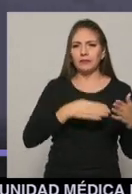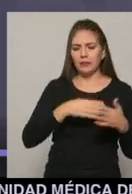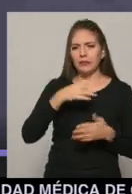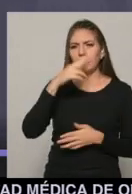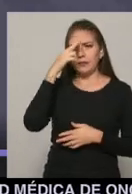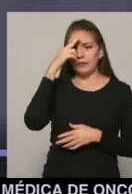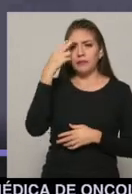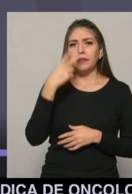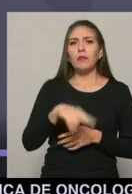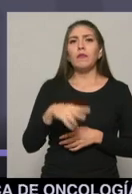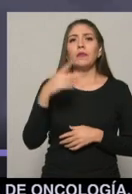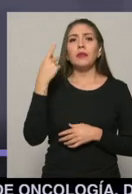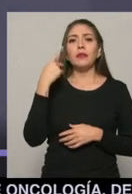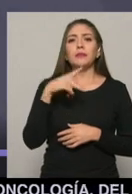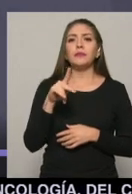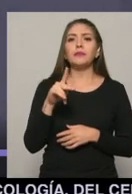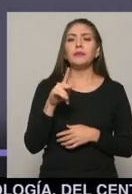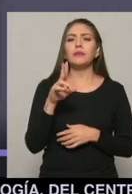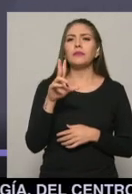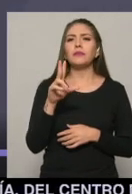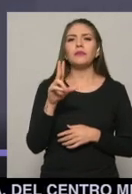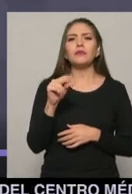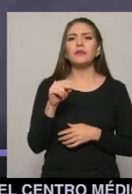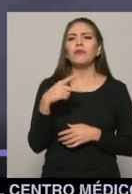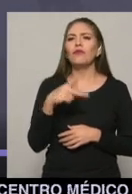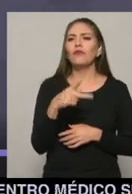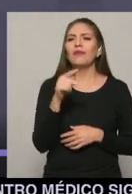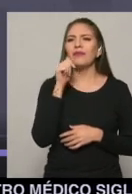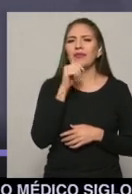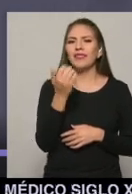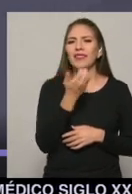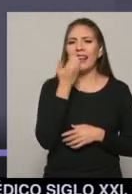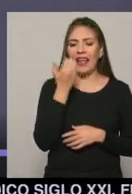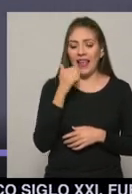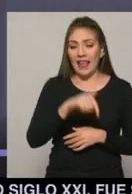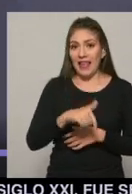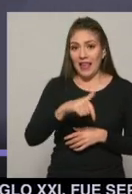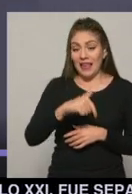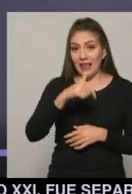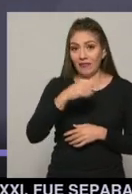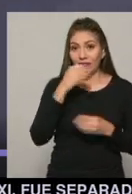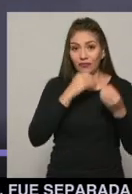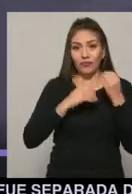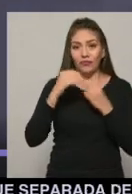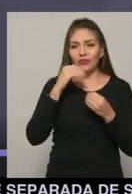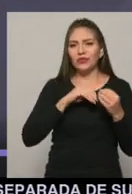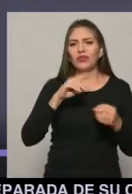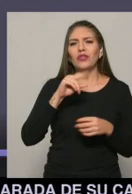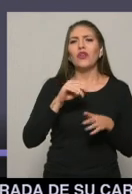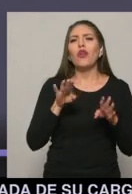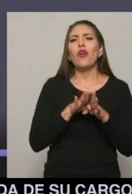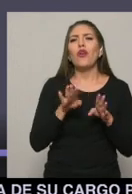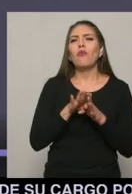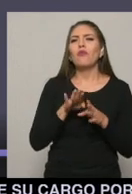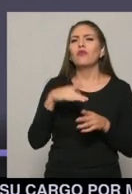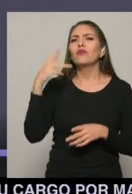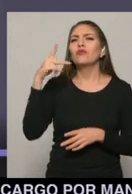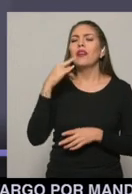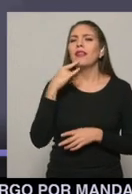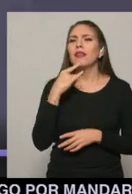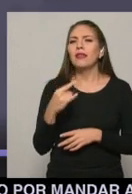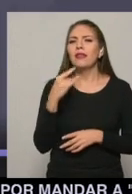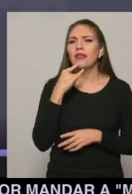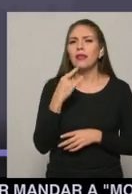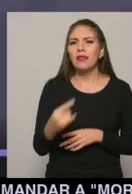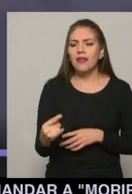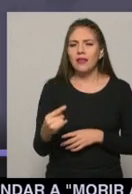mexicana, pero pues no es la habitual que comemos acá siempre, son más una cuestión de antojitos o ya en dado